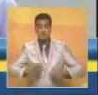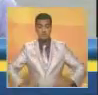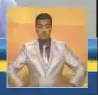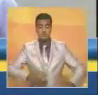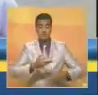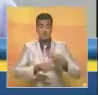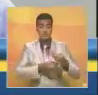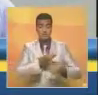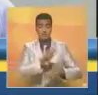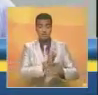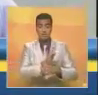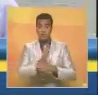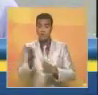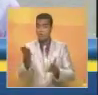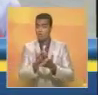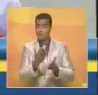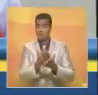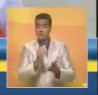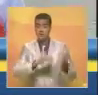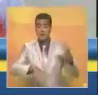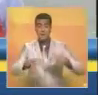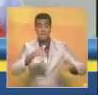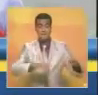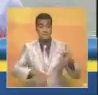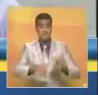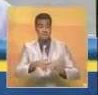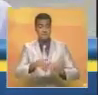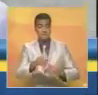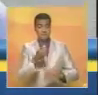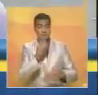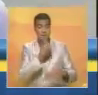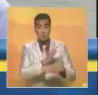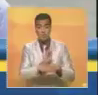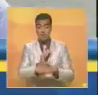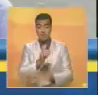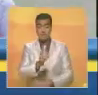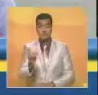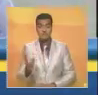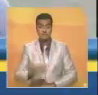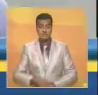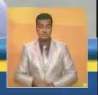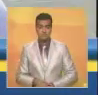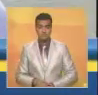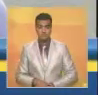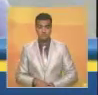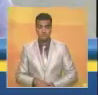realizando patrullajes constantes en las playas aptas de la entidad para brindar resguardo a los temporadistas en este asueto